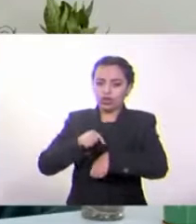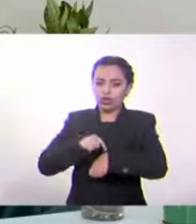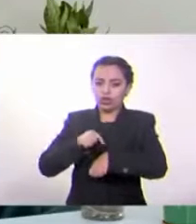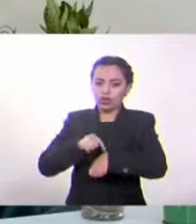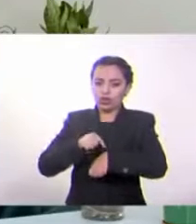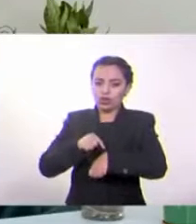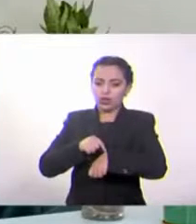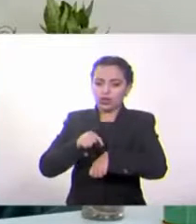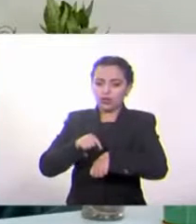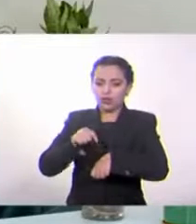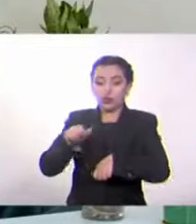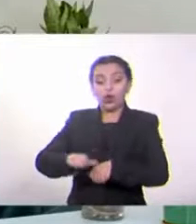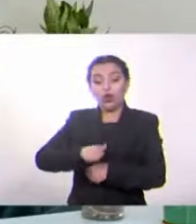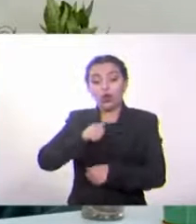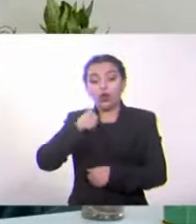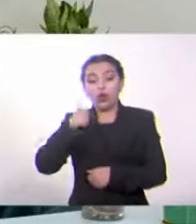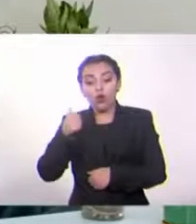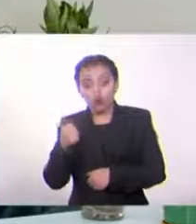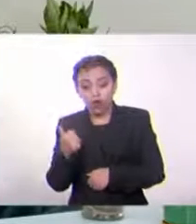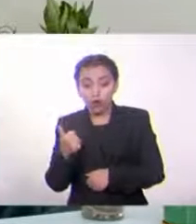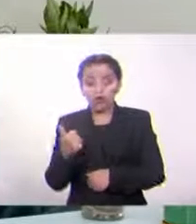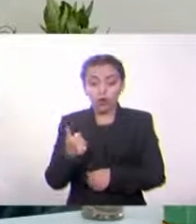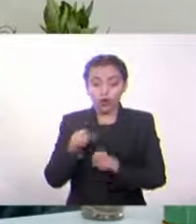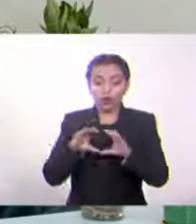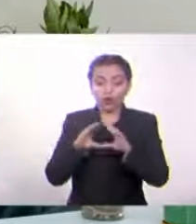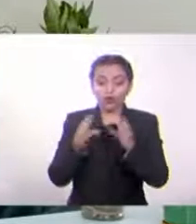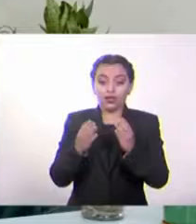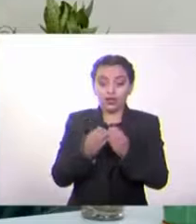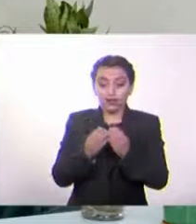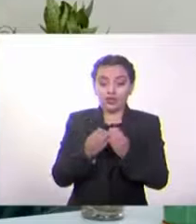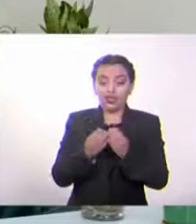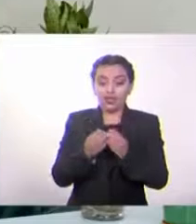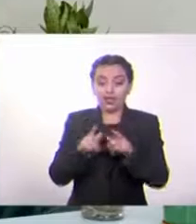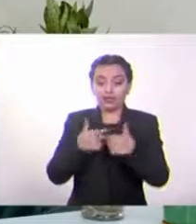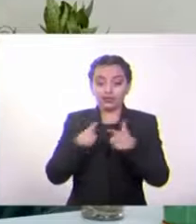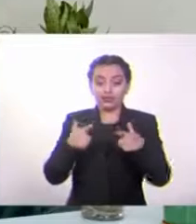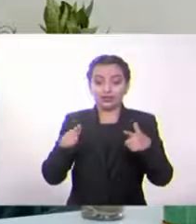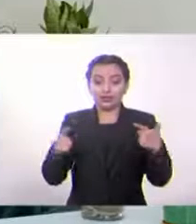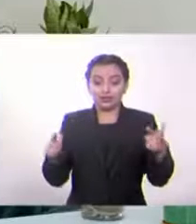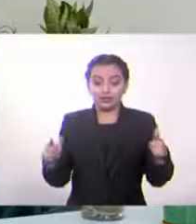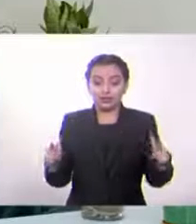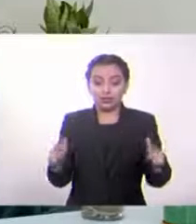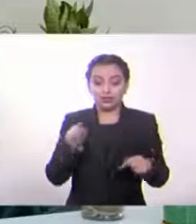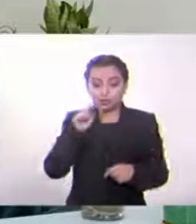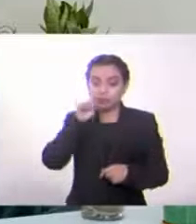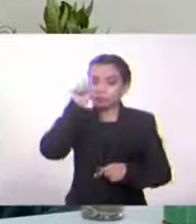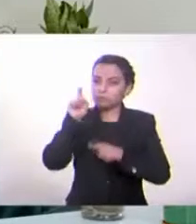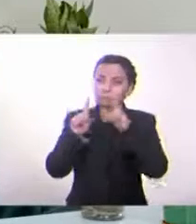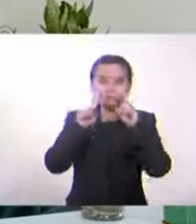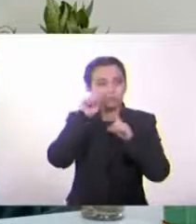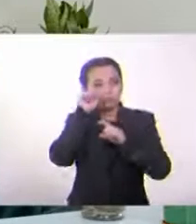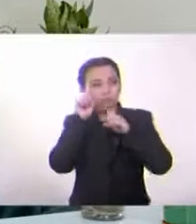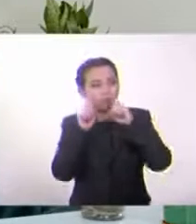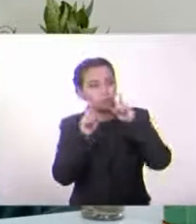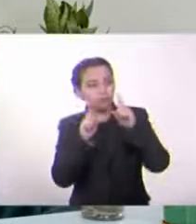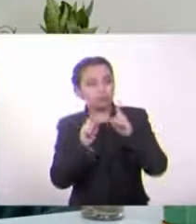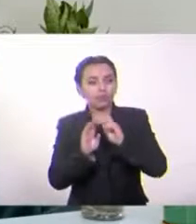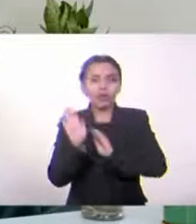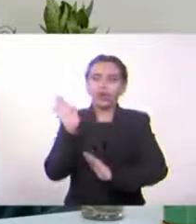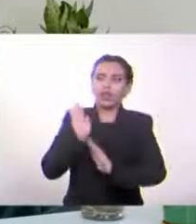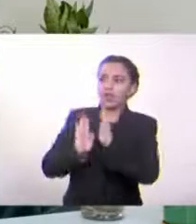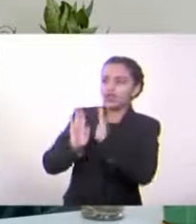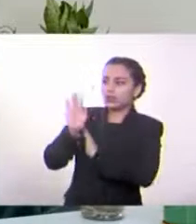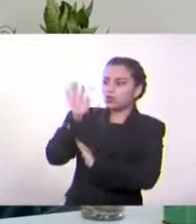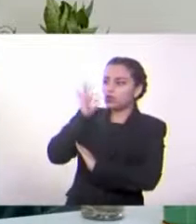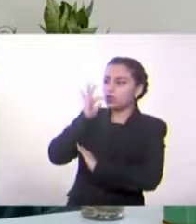otra clase de lenguaje y literatura. Por el momento, recuerda que puedes preguntarle a tus familiares sobre leyendas, sobre mitos que